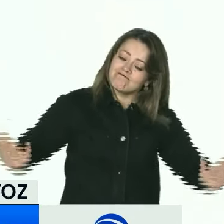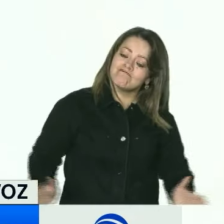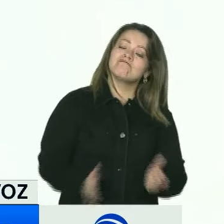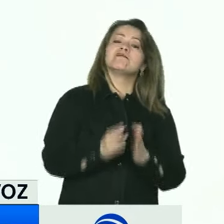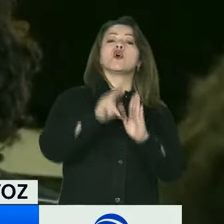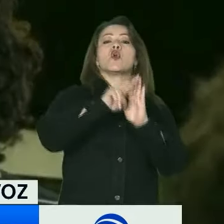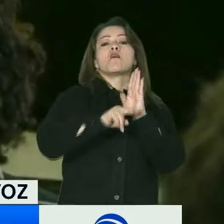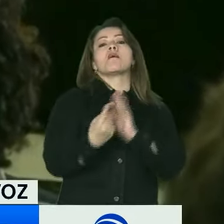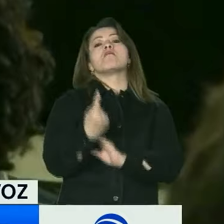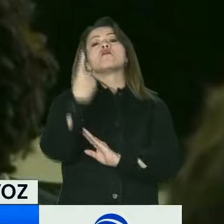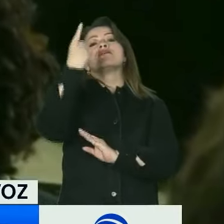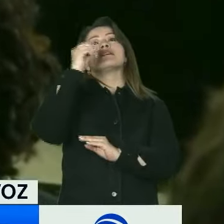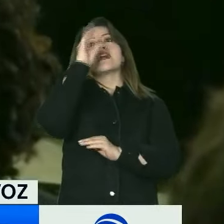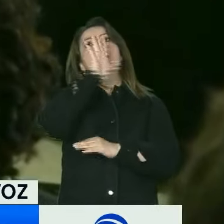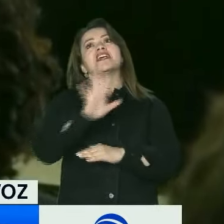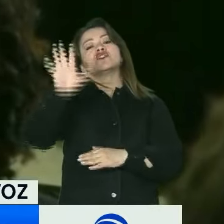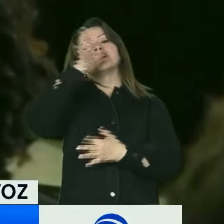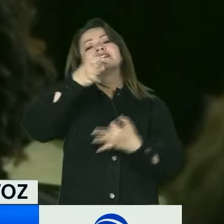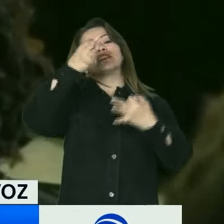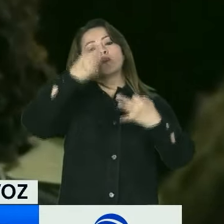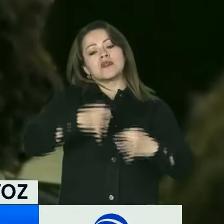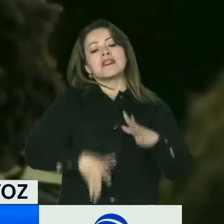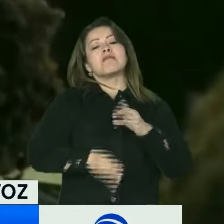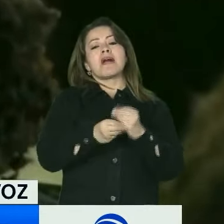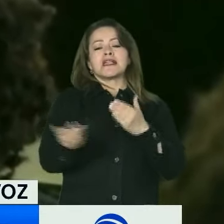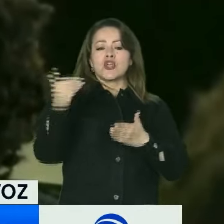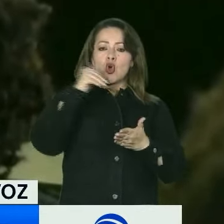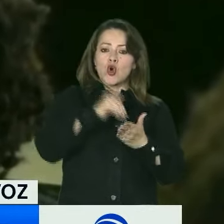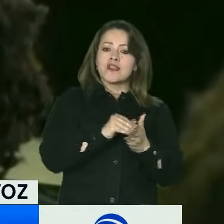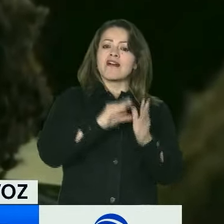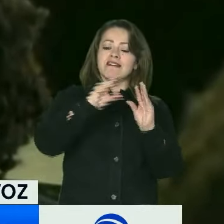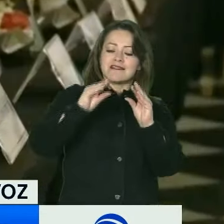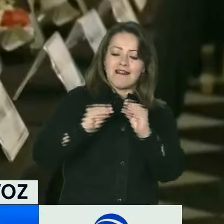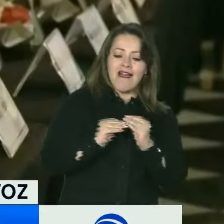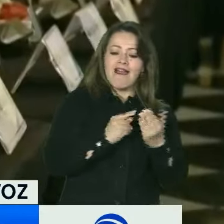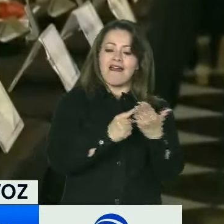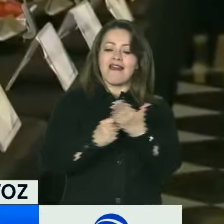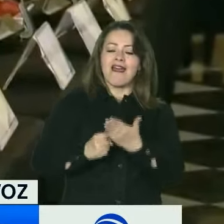como es necesario, según ellos, replantear los acuerdos con la guerrilla del ELN.